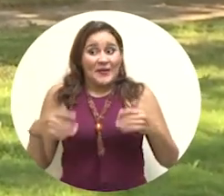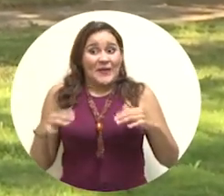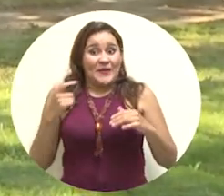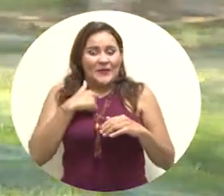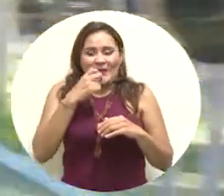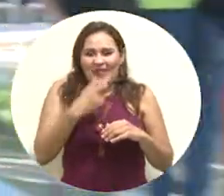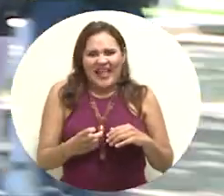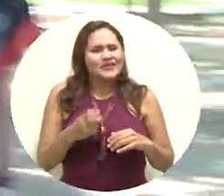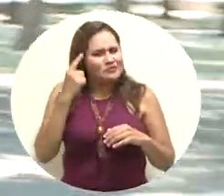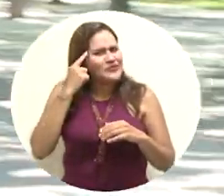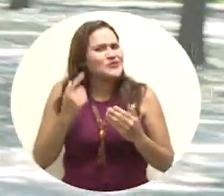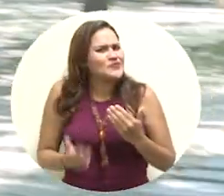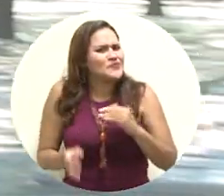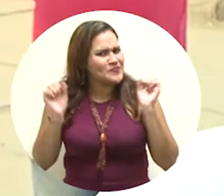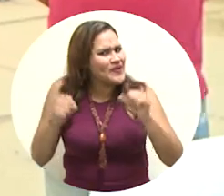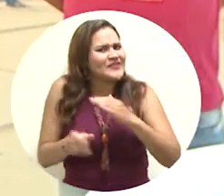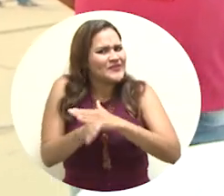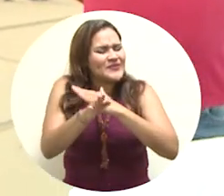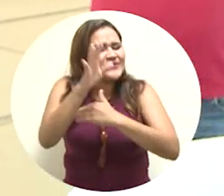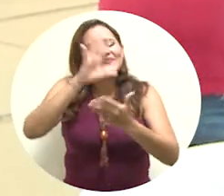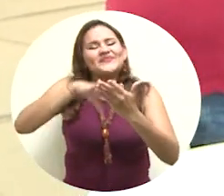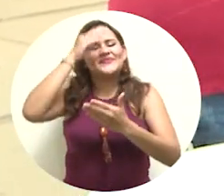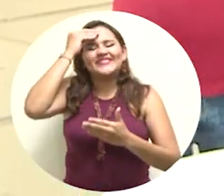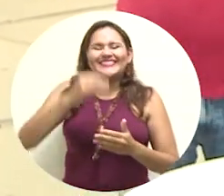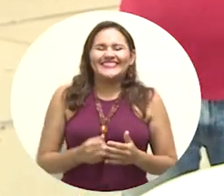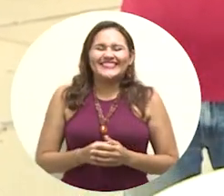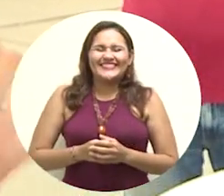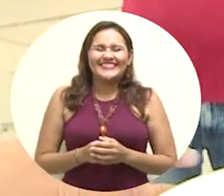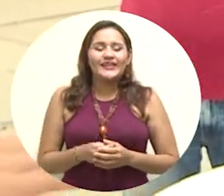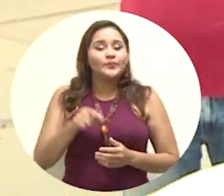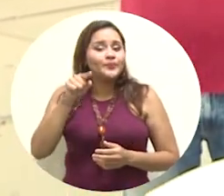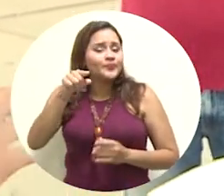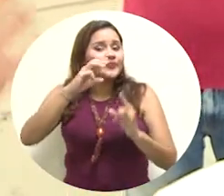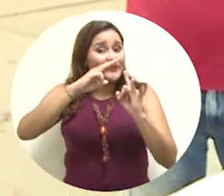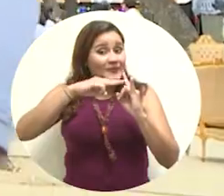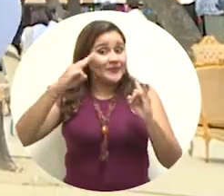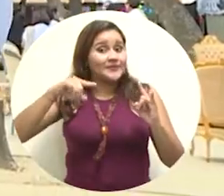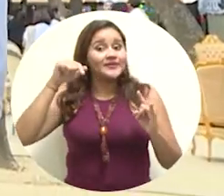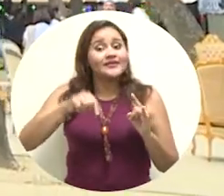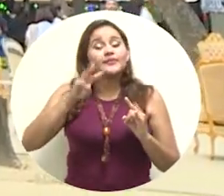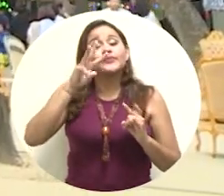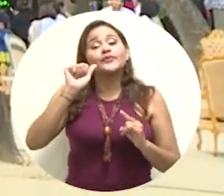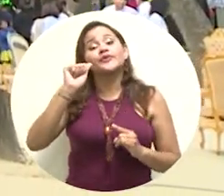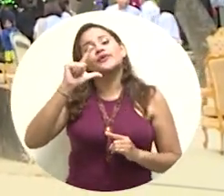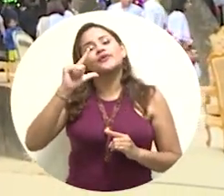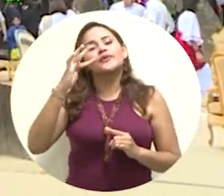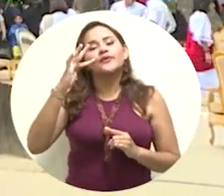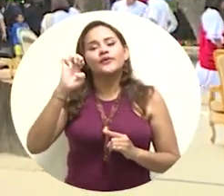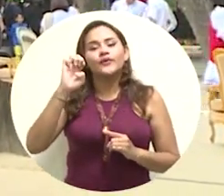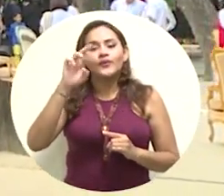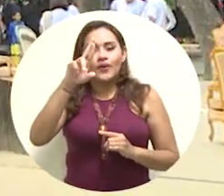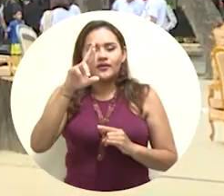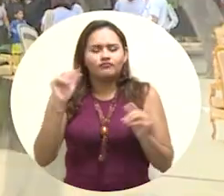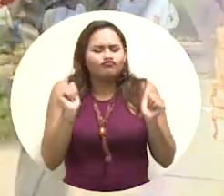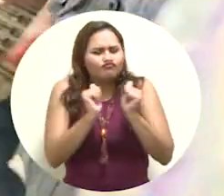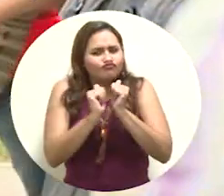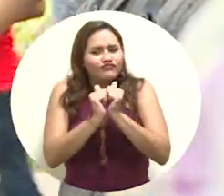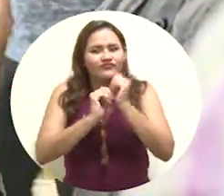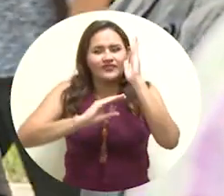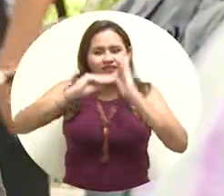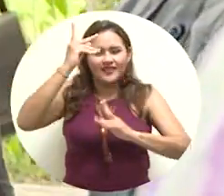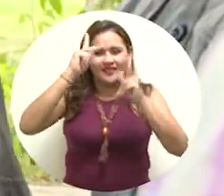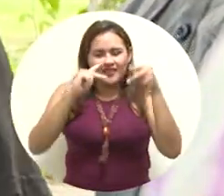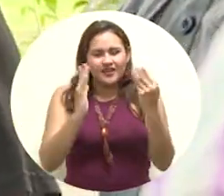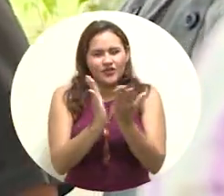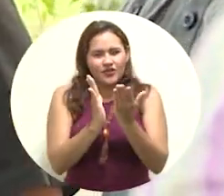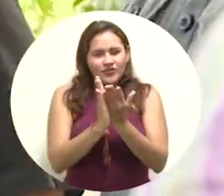de explotarlo más. Durante su estancia en Unimagdalena, Walter Reyes Romeli trabajó con la Dirección de Desarrollo Estudiantil en